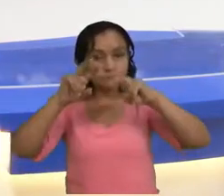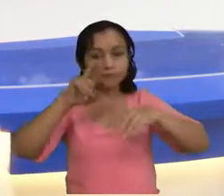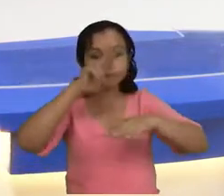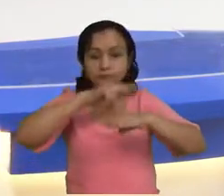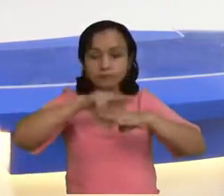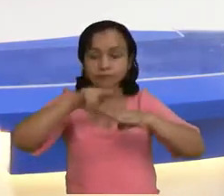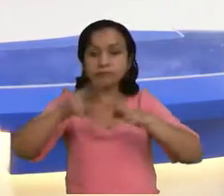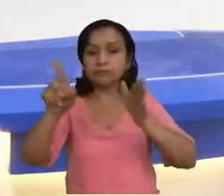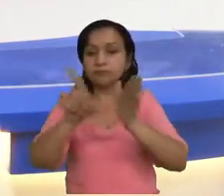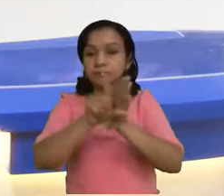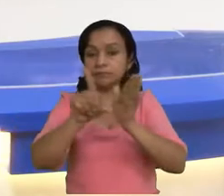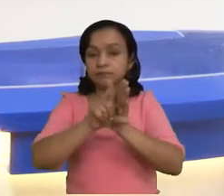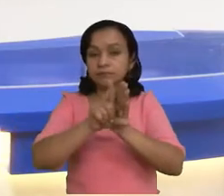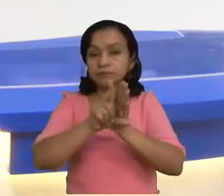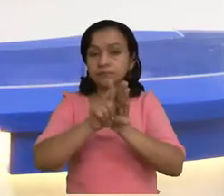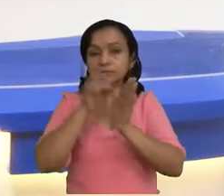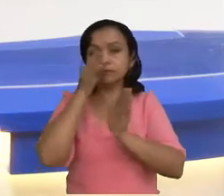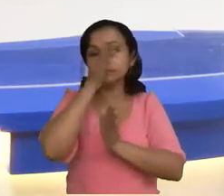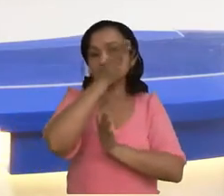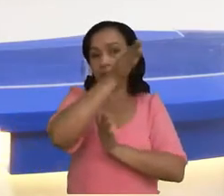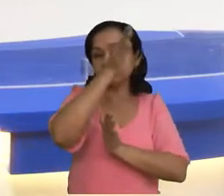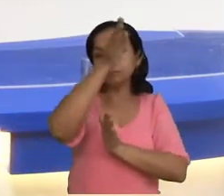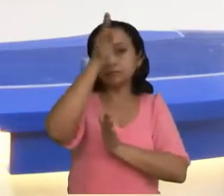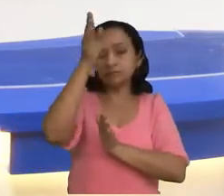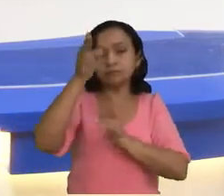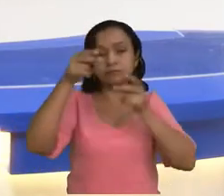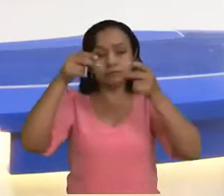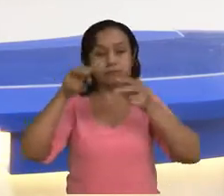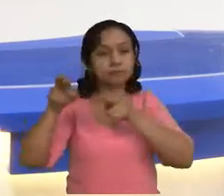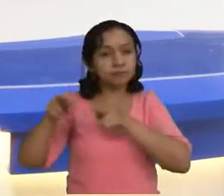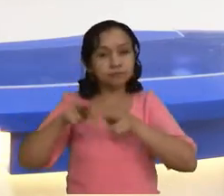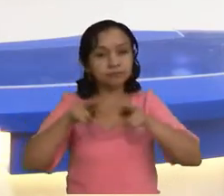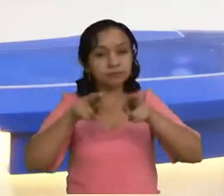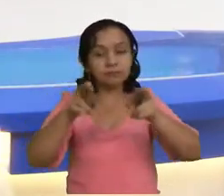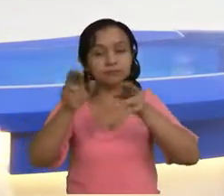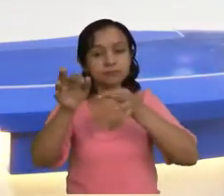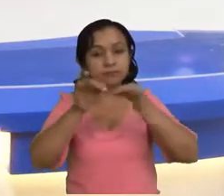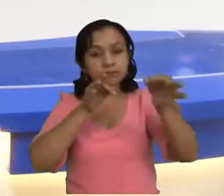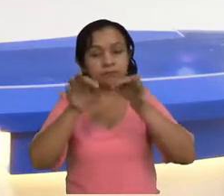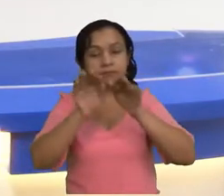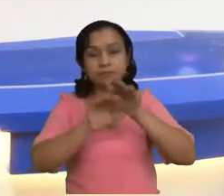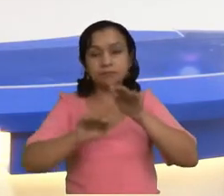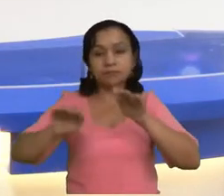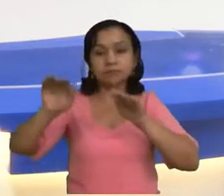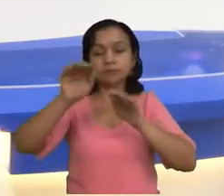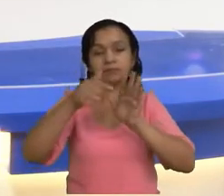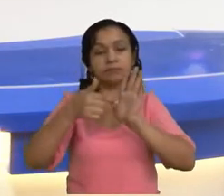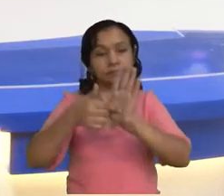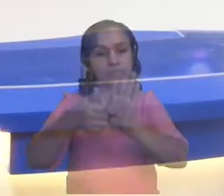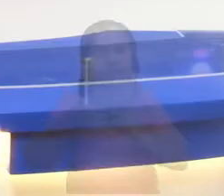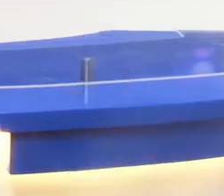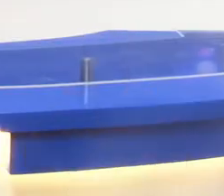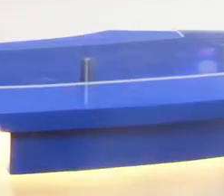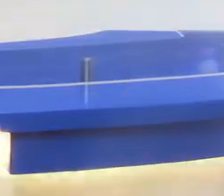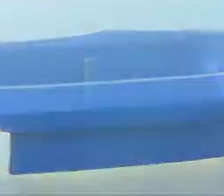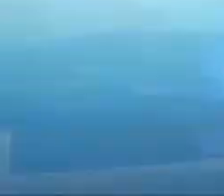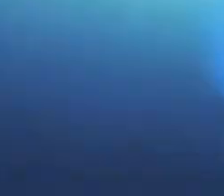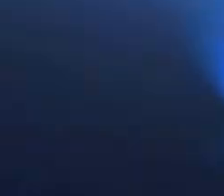normativas vinculadas a la gestión integral de nuestros recursos hídricos. Más información se las presentamos a continuación.